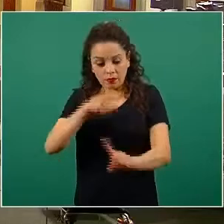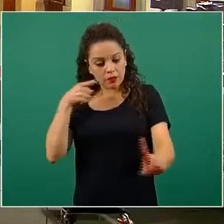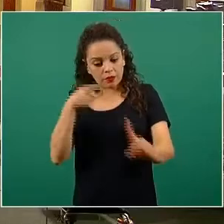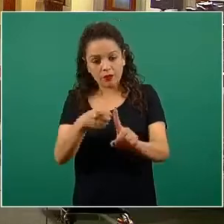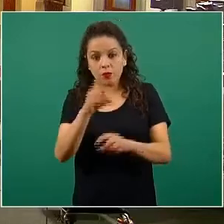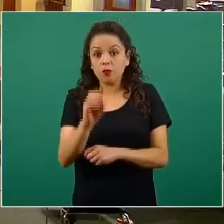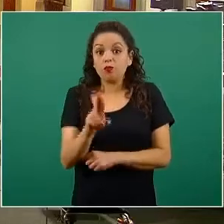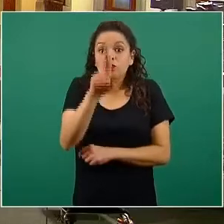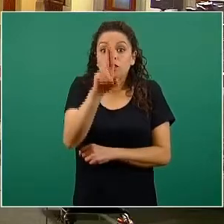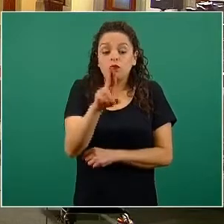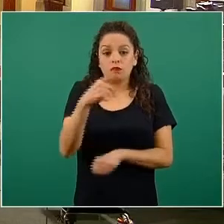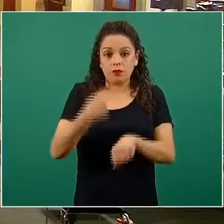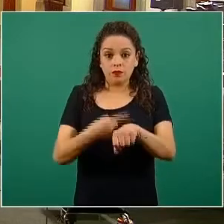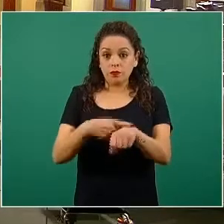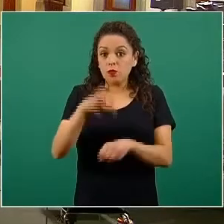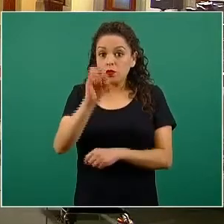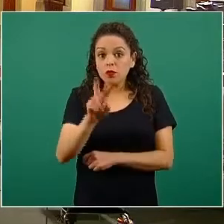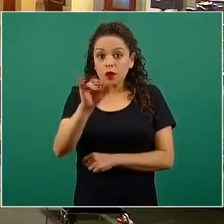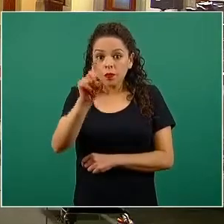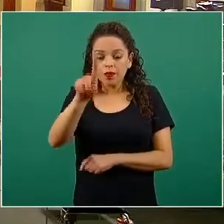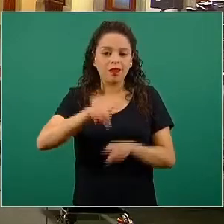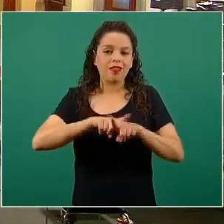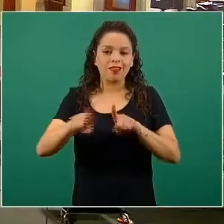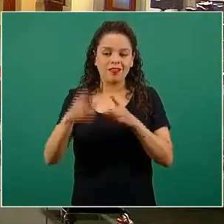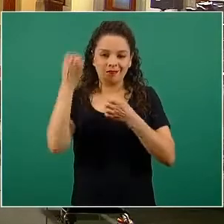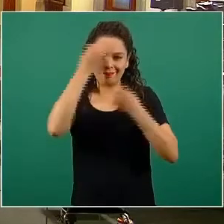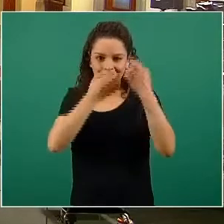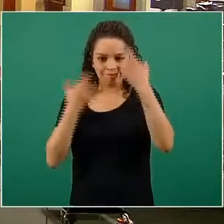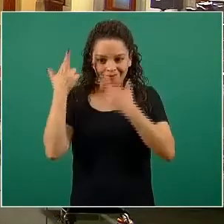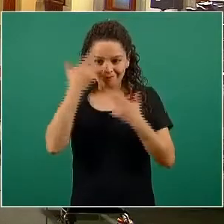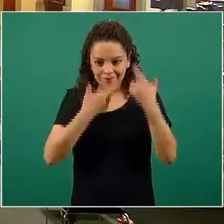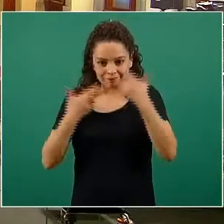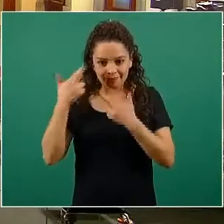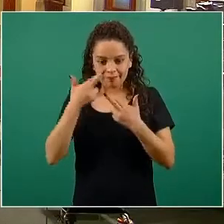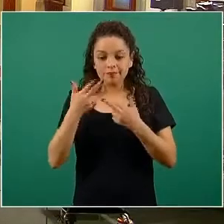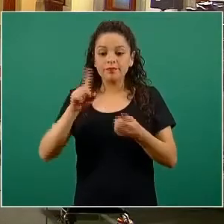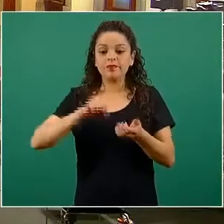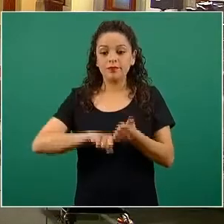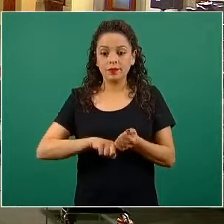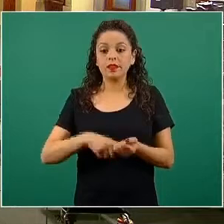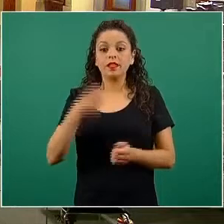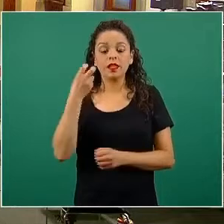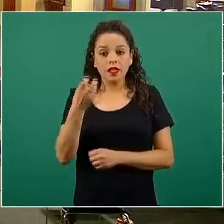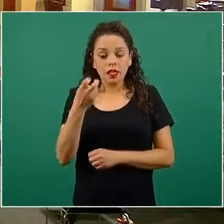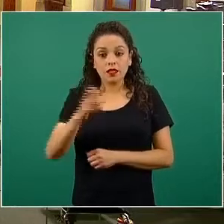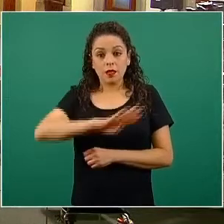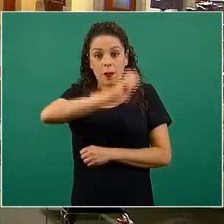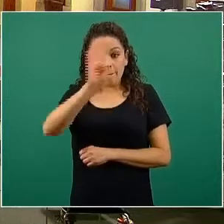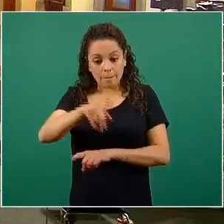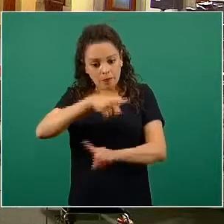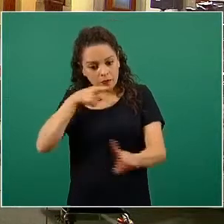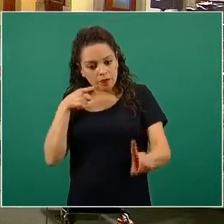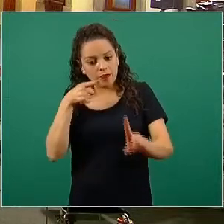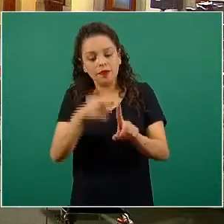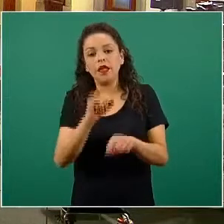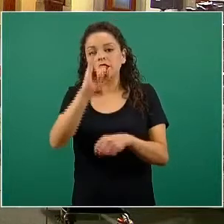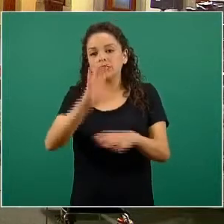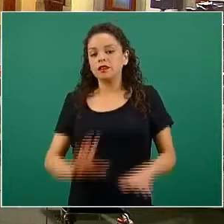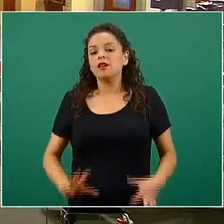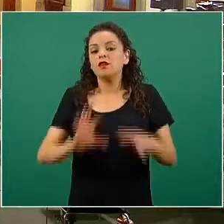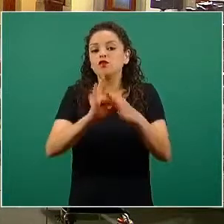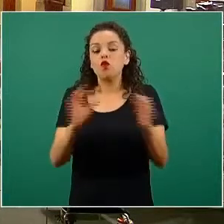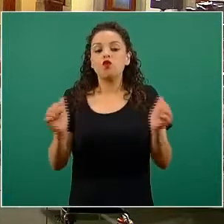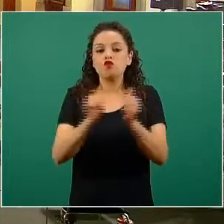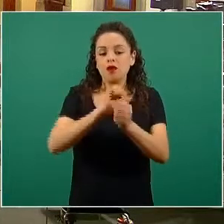por COVID, ese es otro tipo de análisis. El exceso de mortalidad está compuesto por estas muertes directamente asociadas por COVID, con